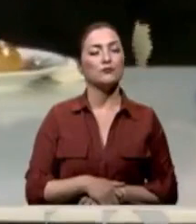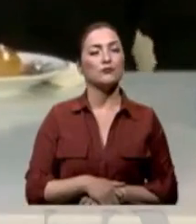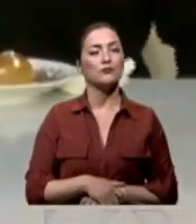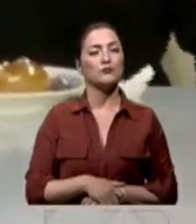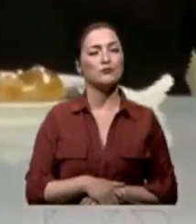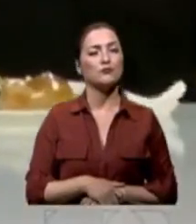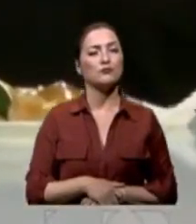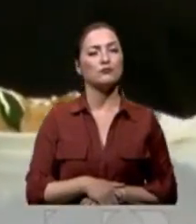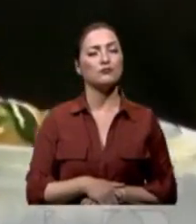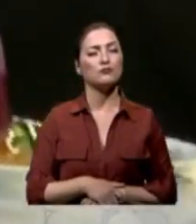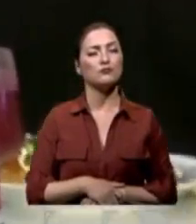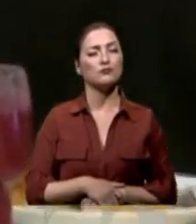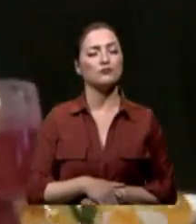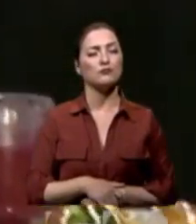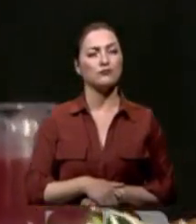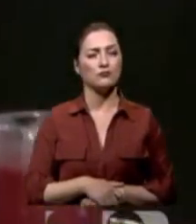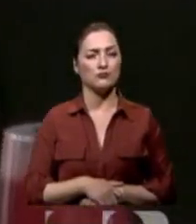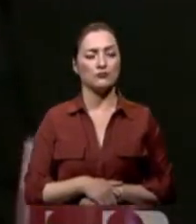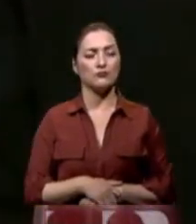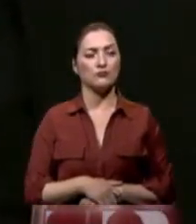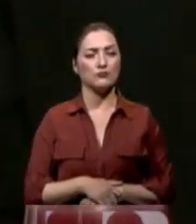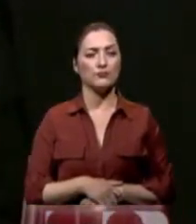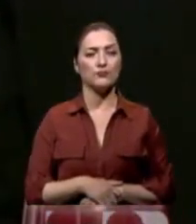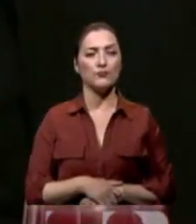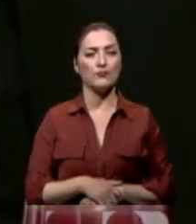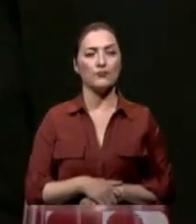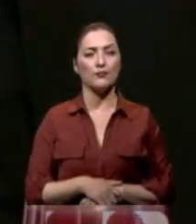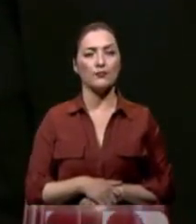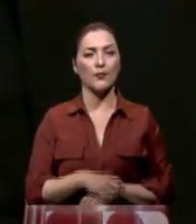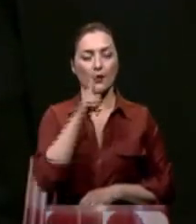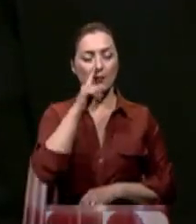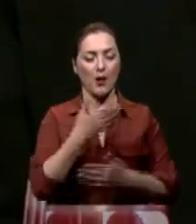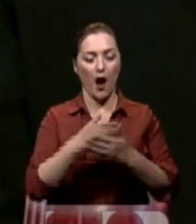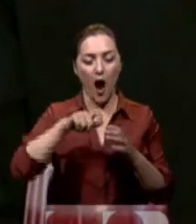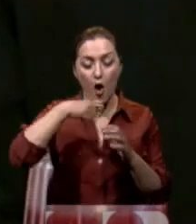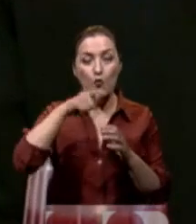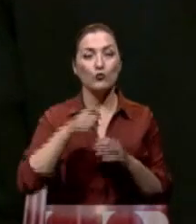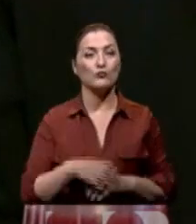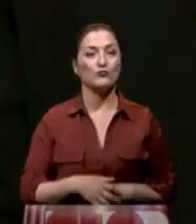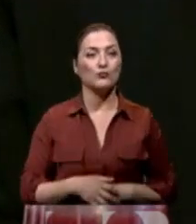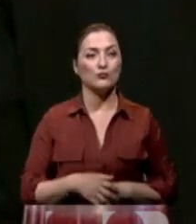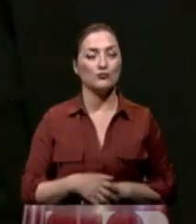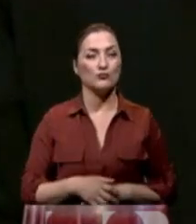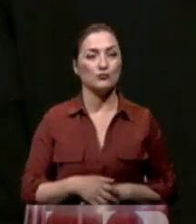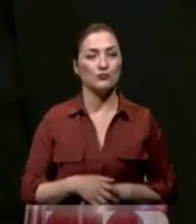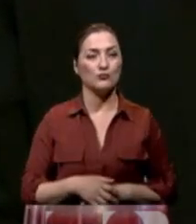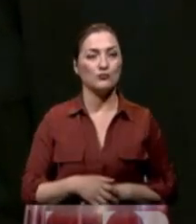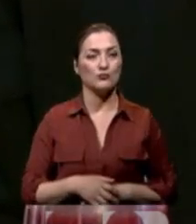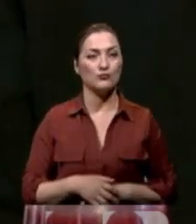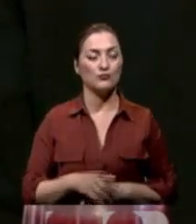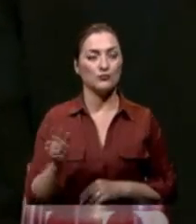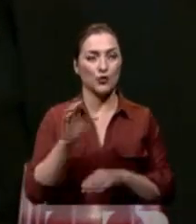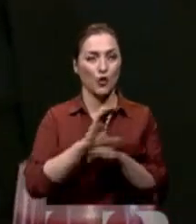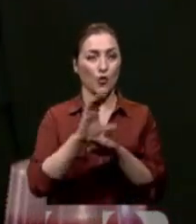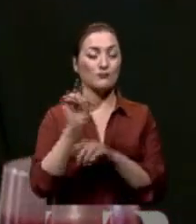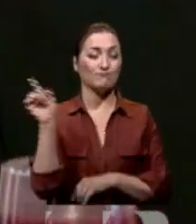sí con mi querida Elizabeth Cabezas. Coméntanos, ¿cómo está tu guagua de pan? comparto mucho con los consejos